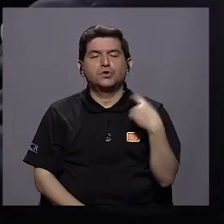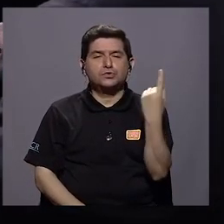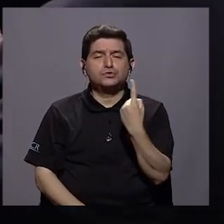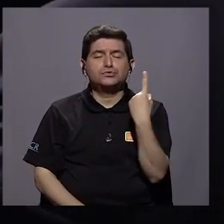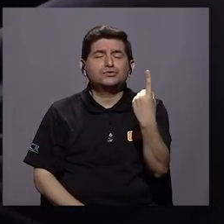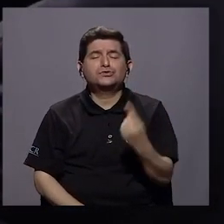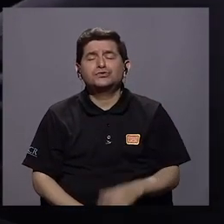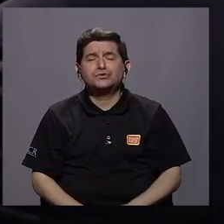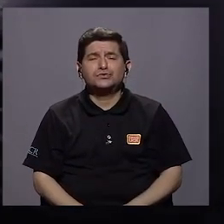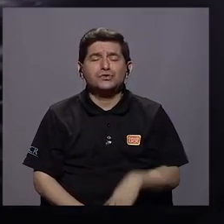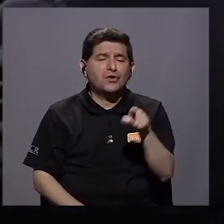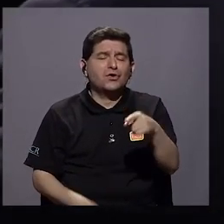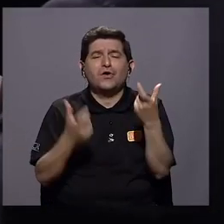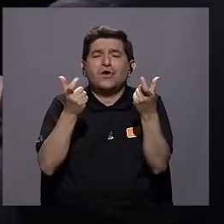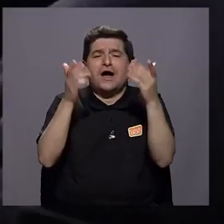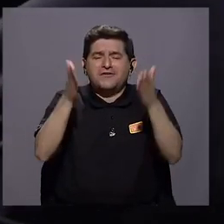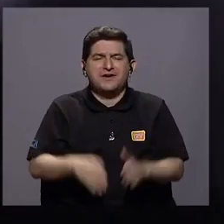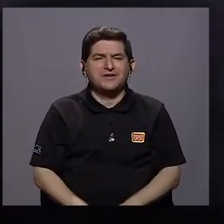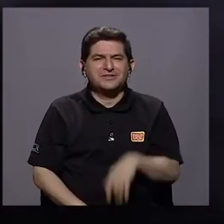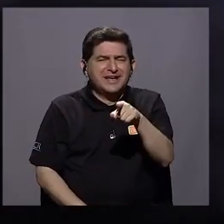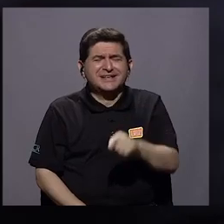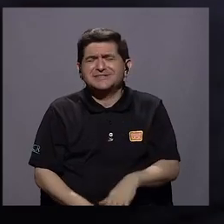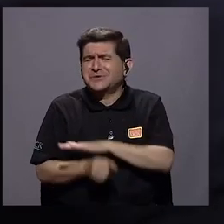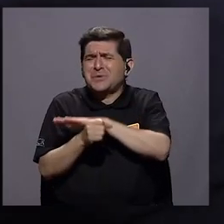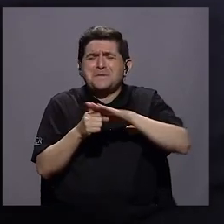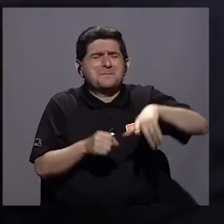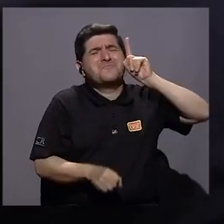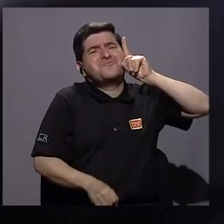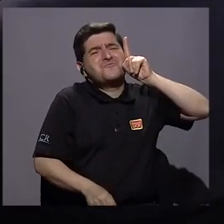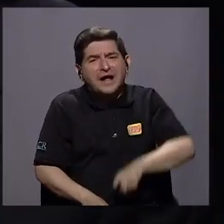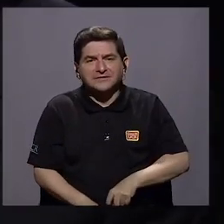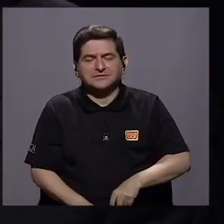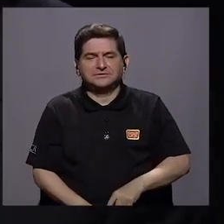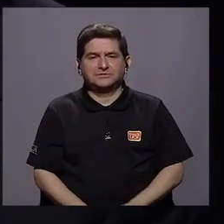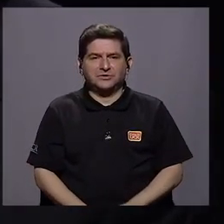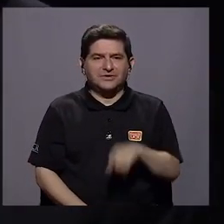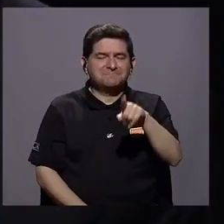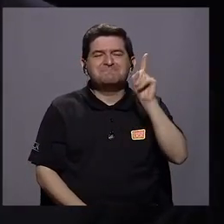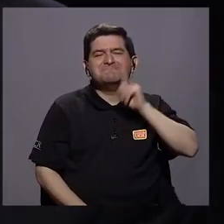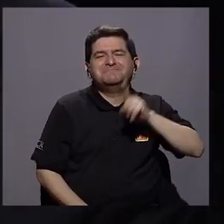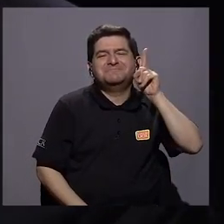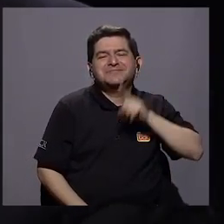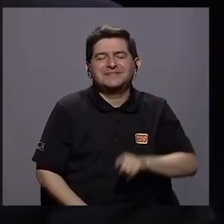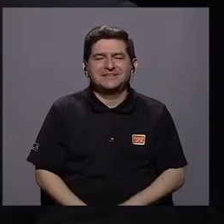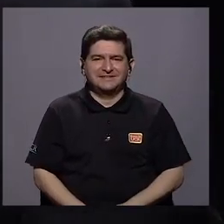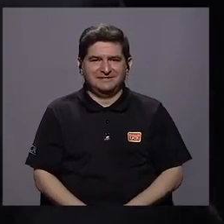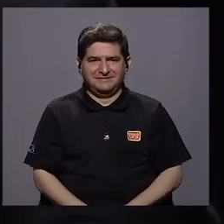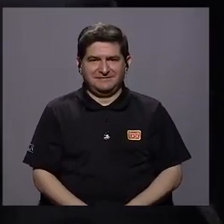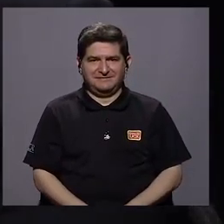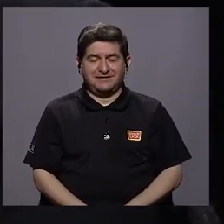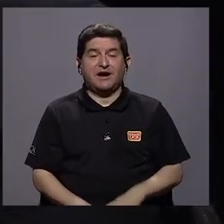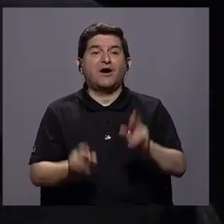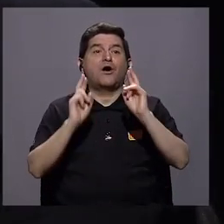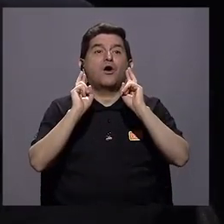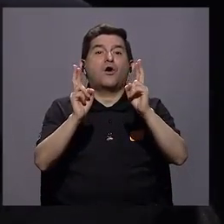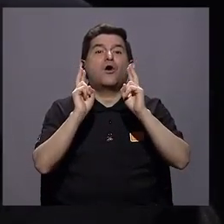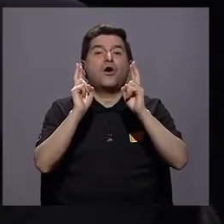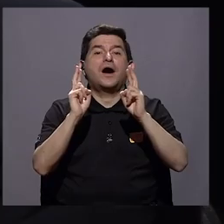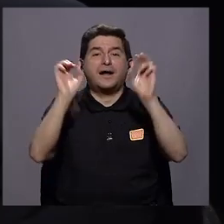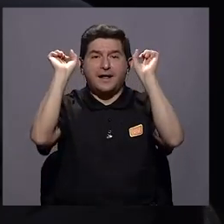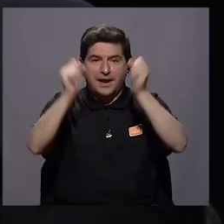solamente va para los más ricos. Absolutamente falso. Eso es un engaño, don Marlon. Y ojalá